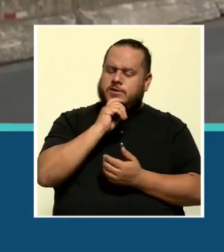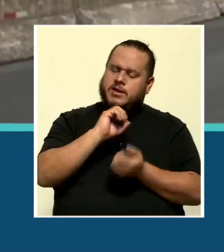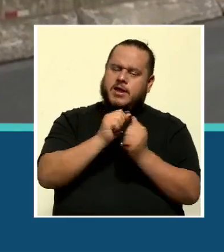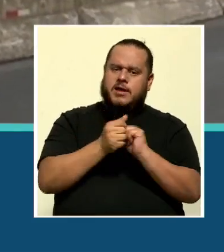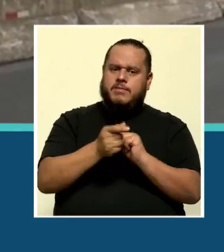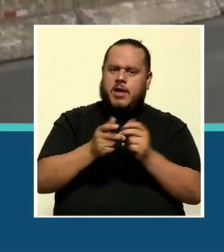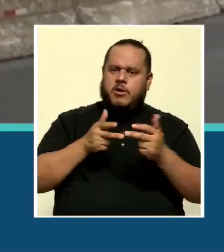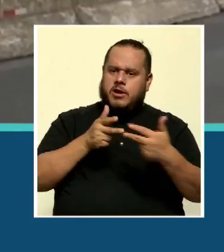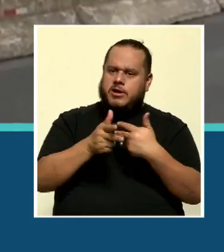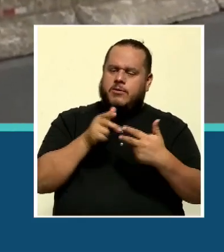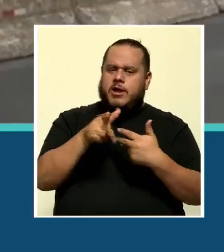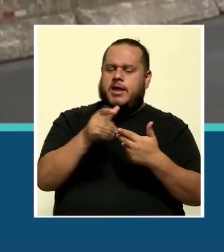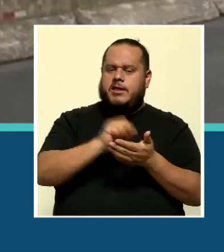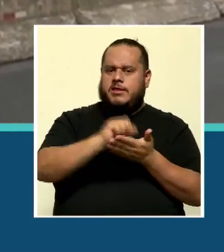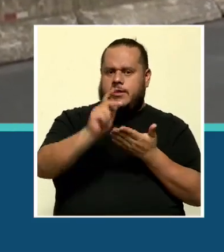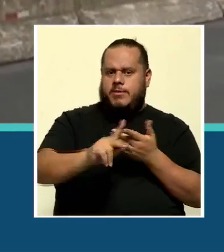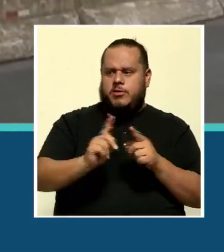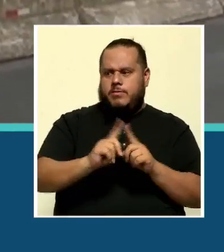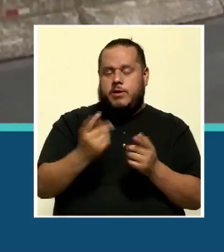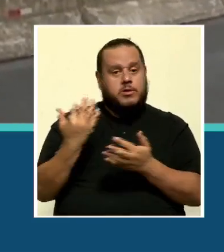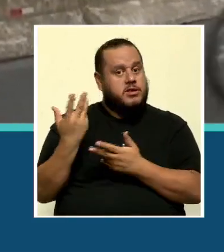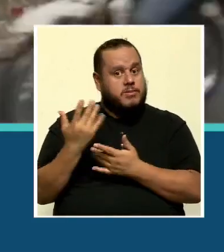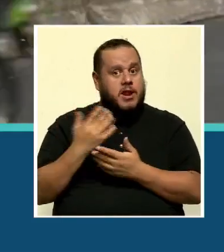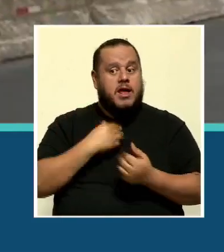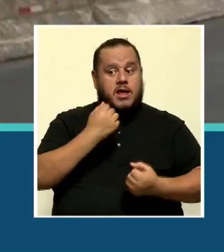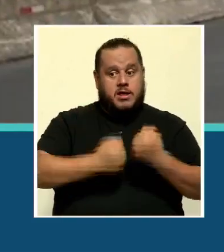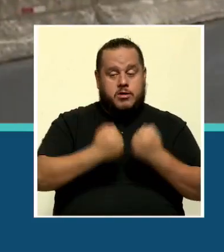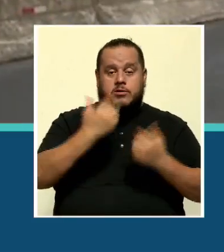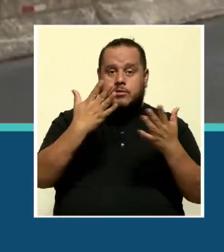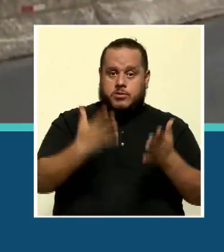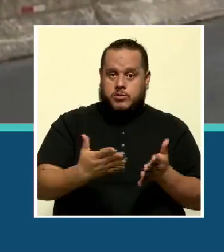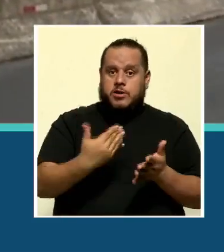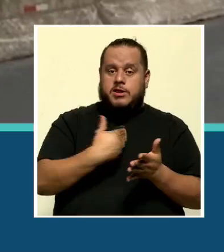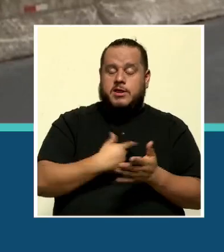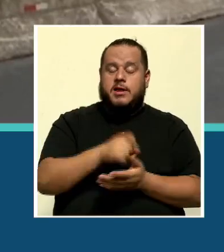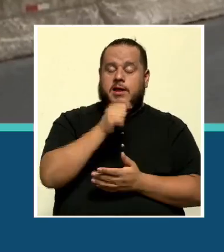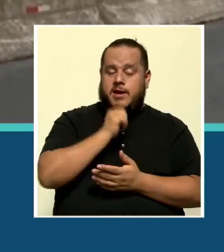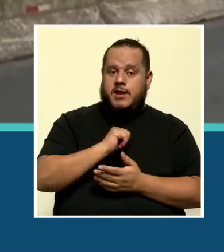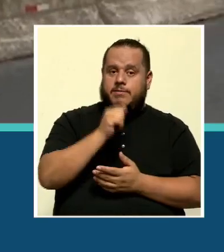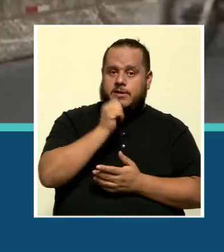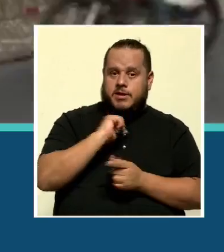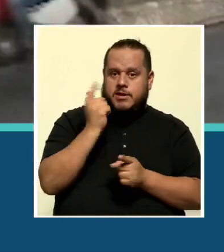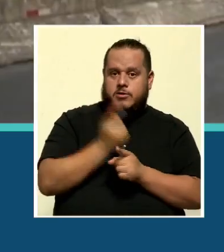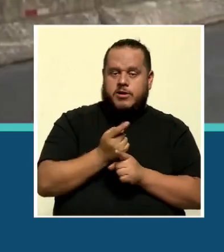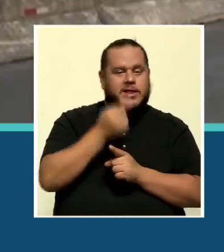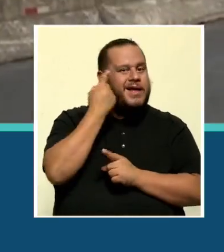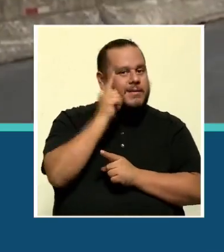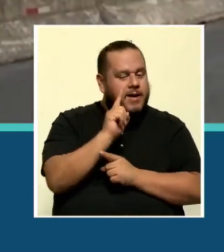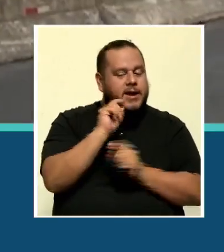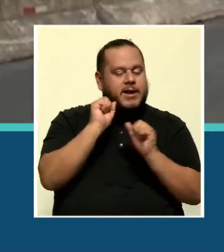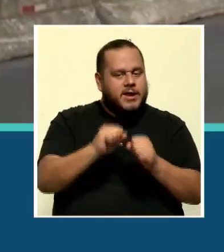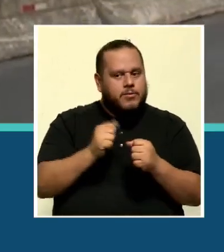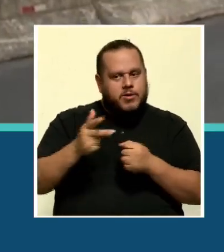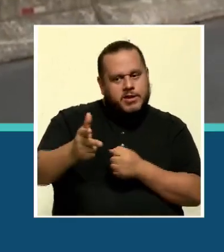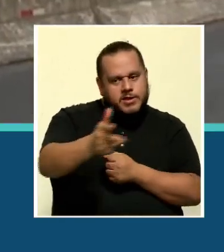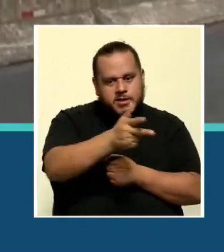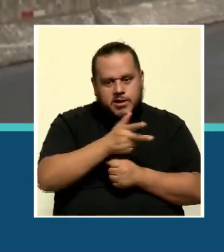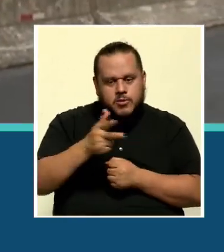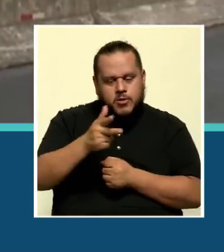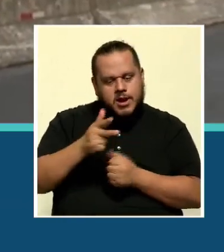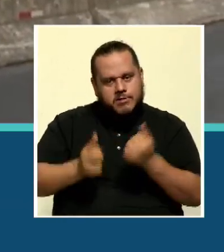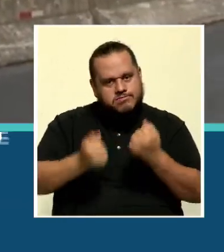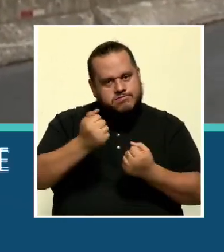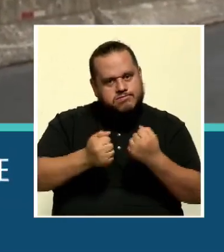por esta parte de San Pedro, sin embargo esperan que los conductores tengan la paciencia debida para que puedan circular normalmente por